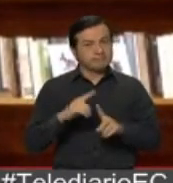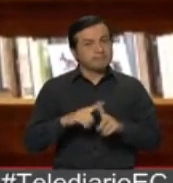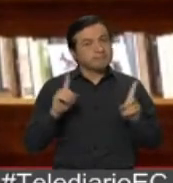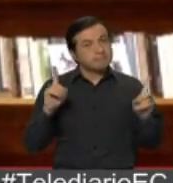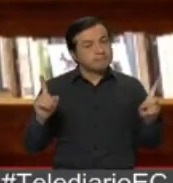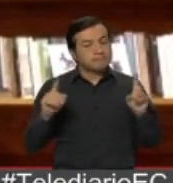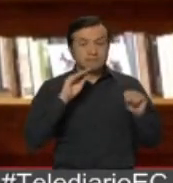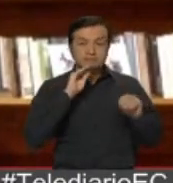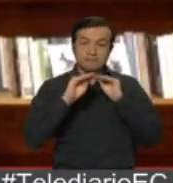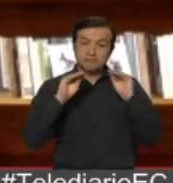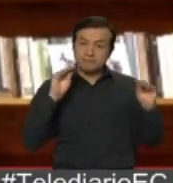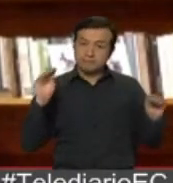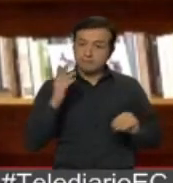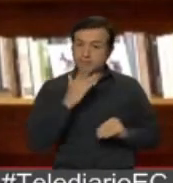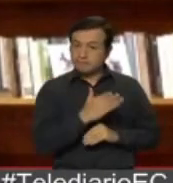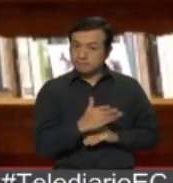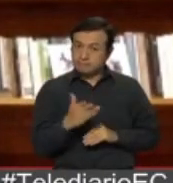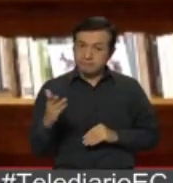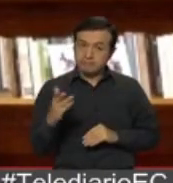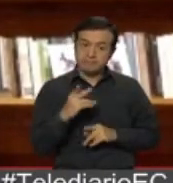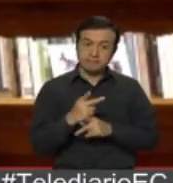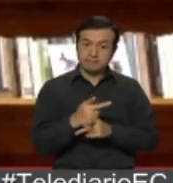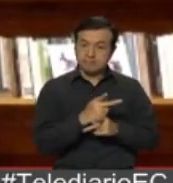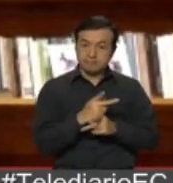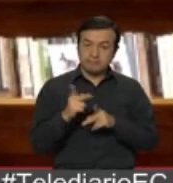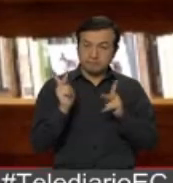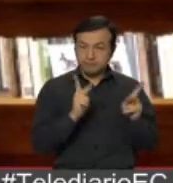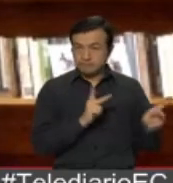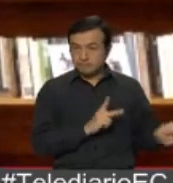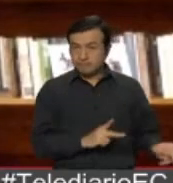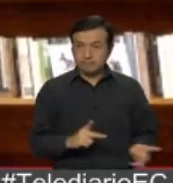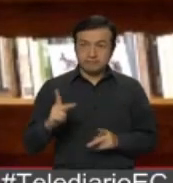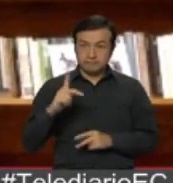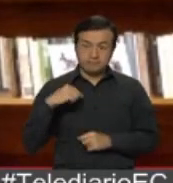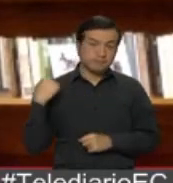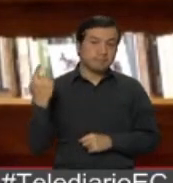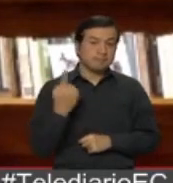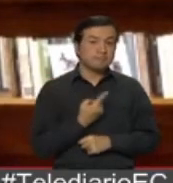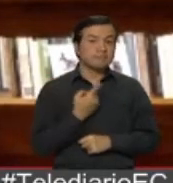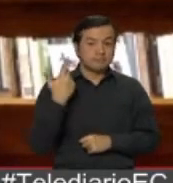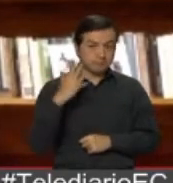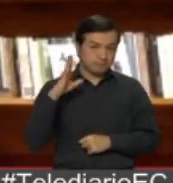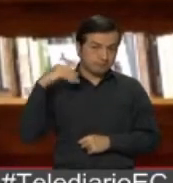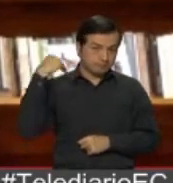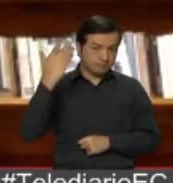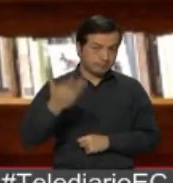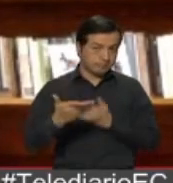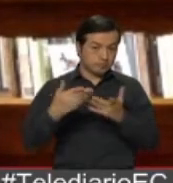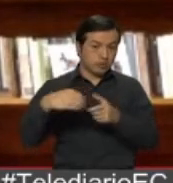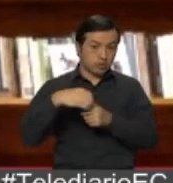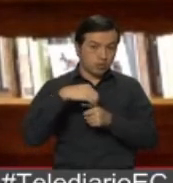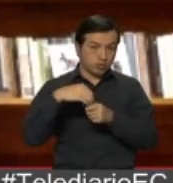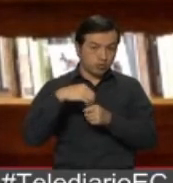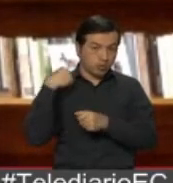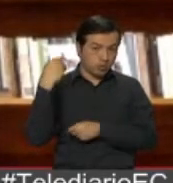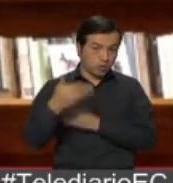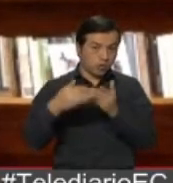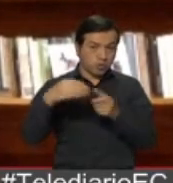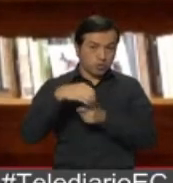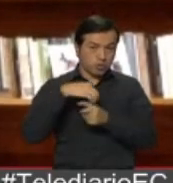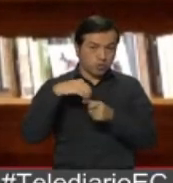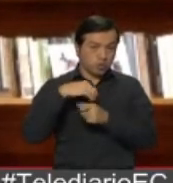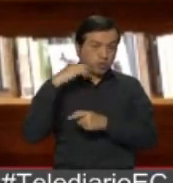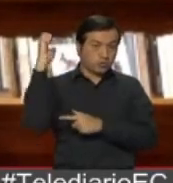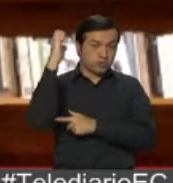quiero manifestarle que dentro del Consejo de Planificación nosotros hemos destinado del Fondo Común que administramos un